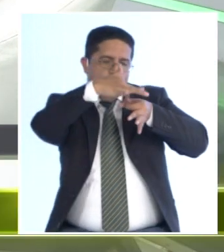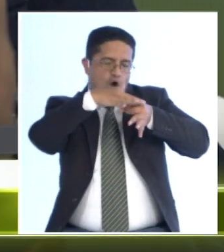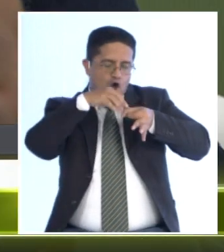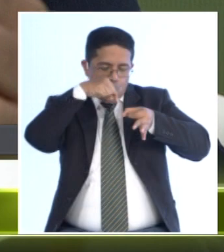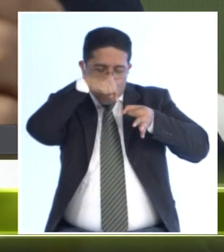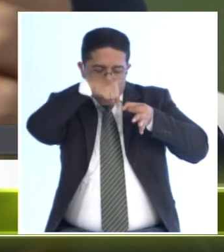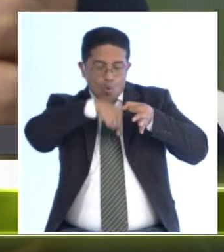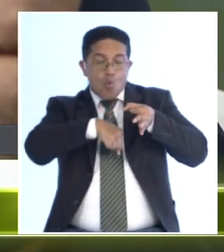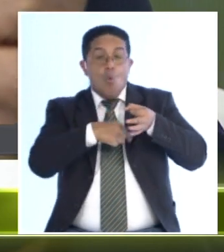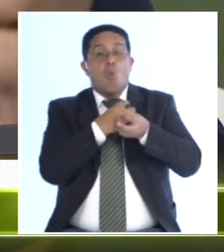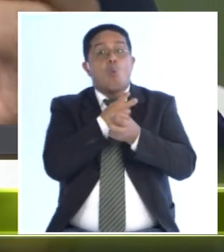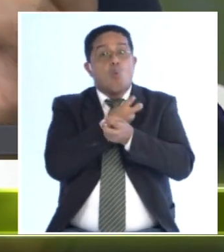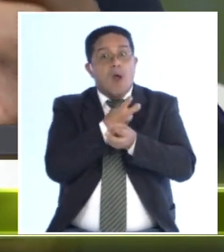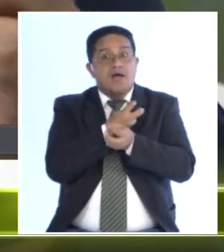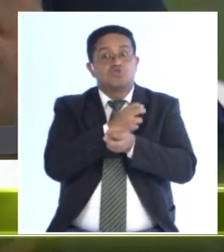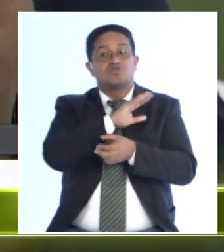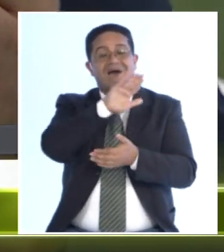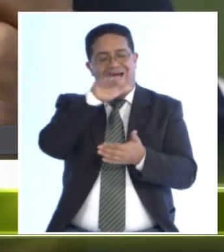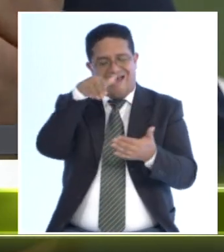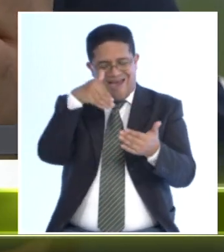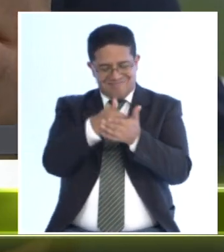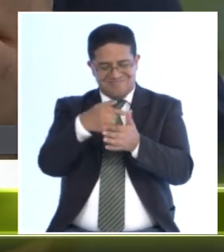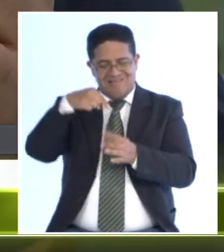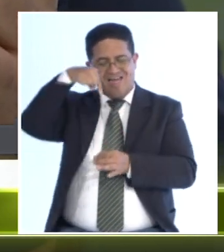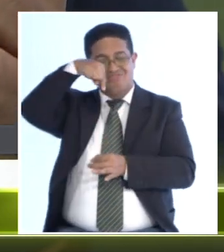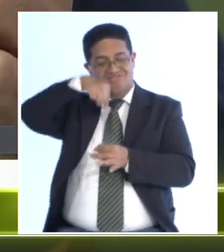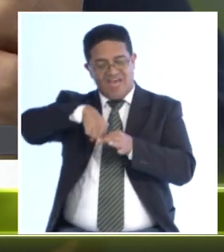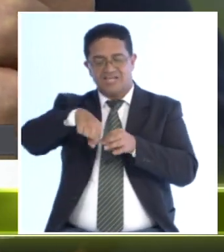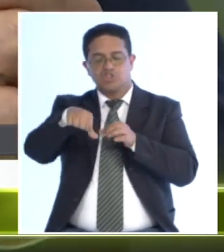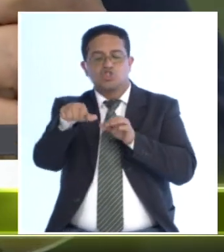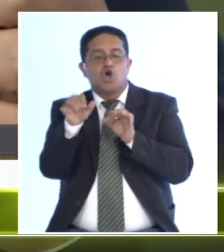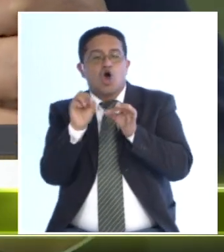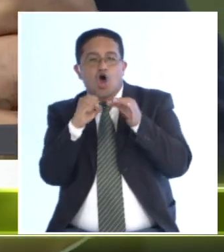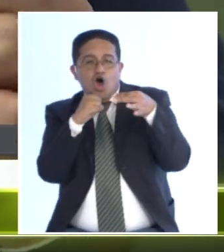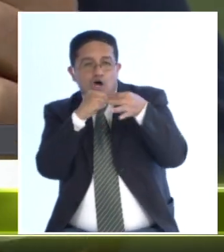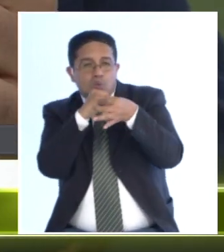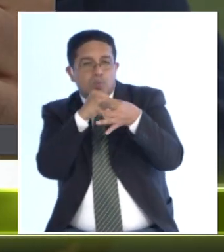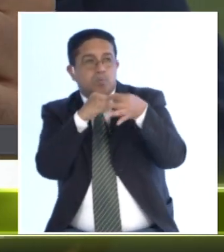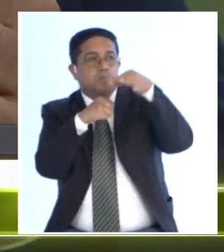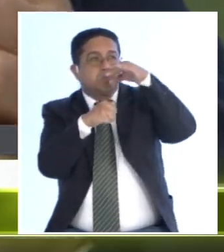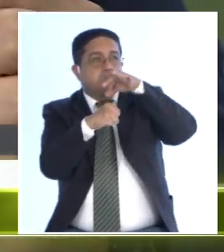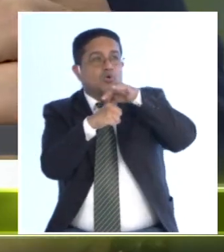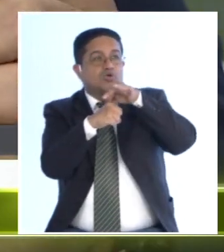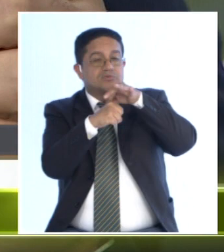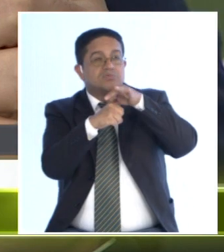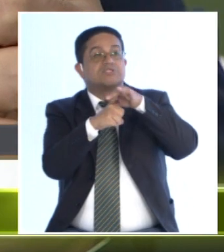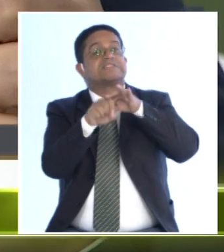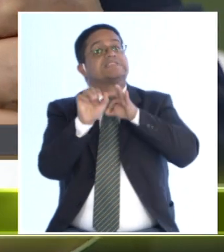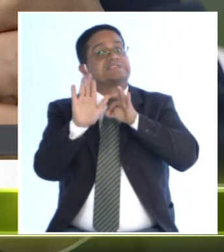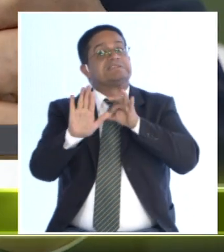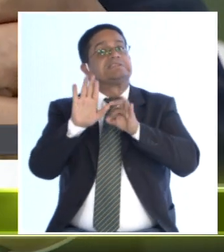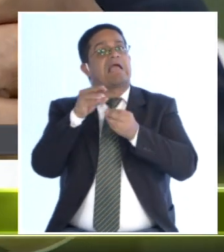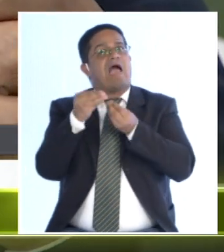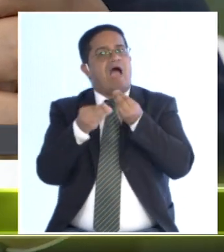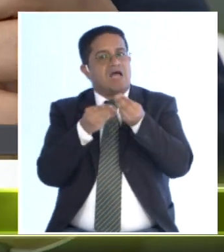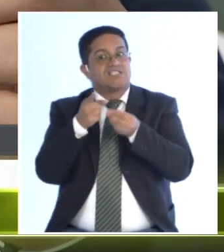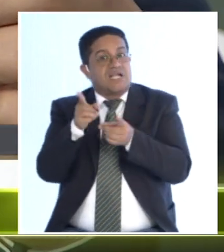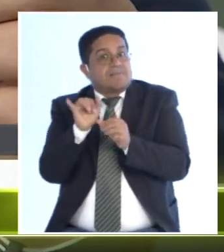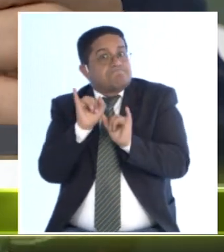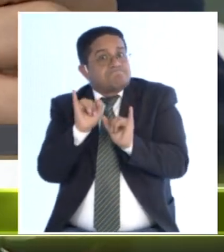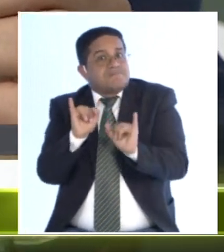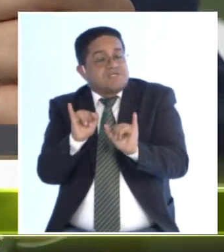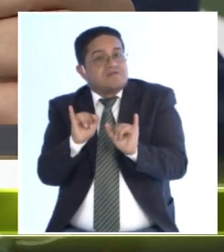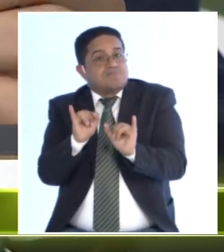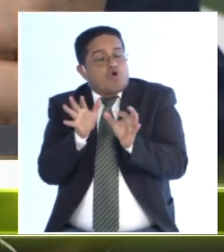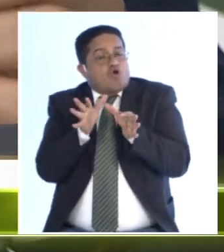del hueso hasta el centro de la cabeza del fémur para que cicatrice el mismo organismo y